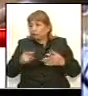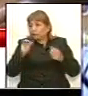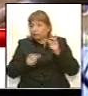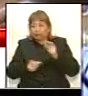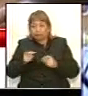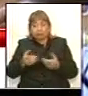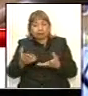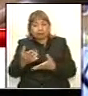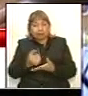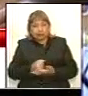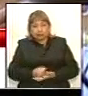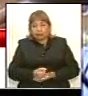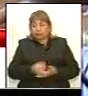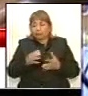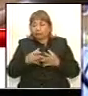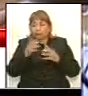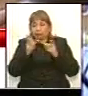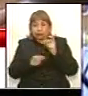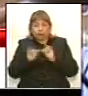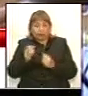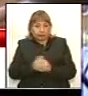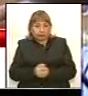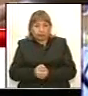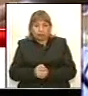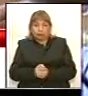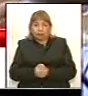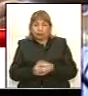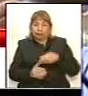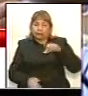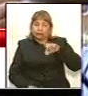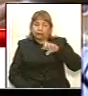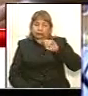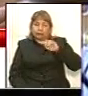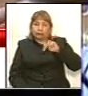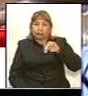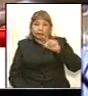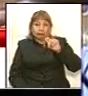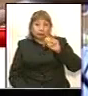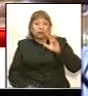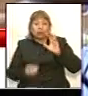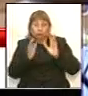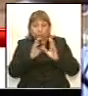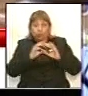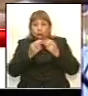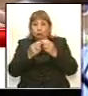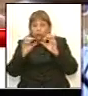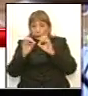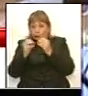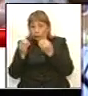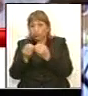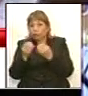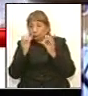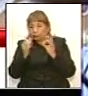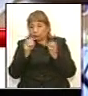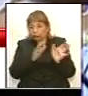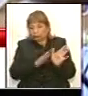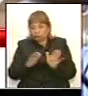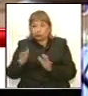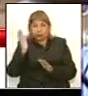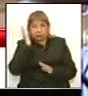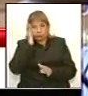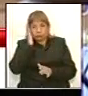se trata de rescatar la mayor cantidad de gente posible. La punta, súper organizada, por ejemplo, súper organizada, y sabemos lo que va a pasar ahí